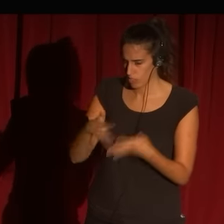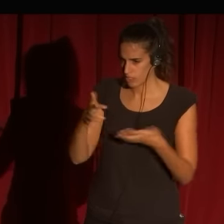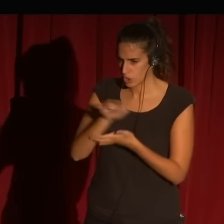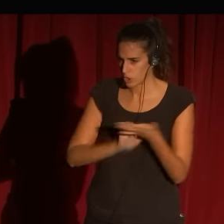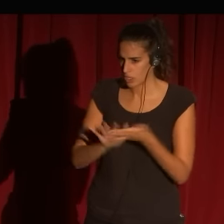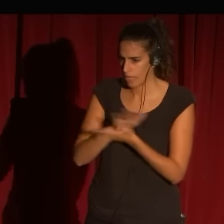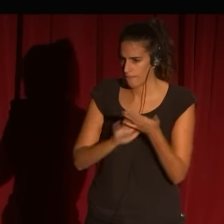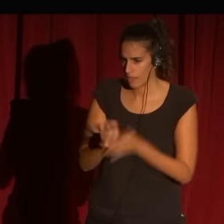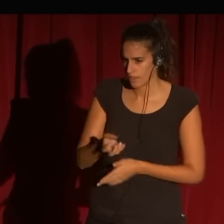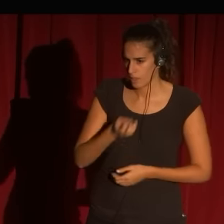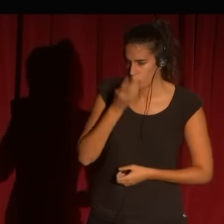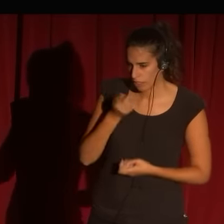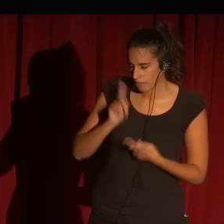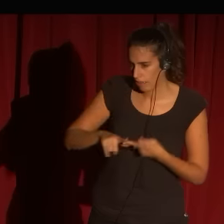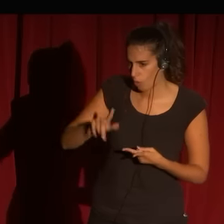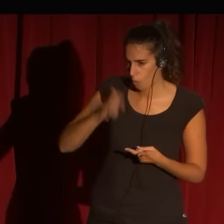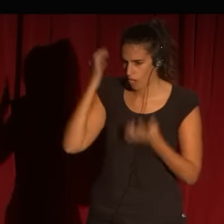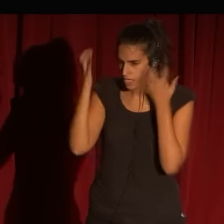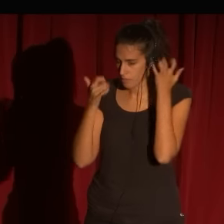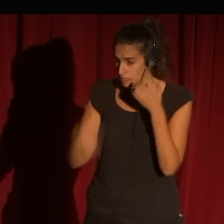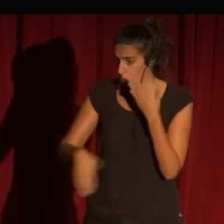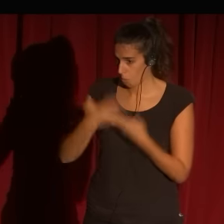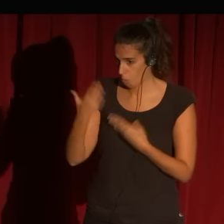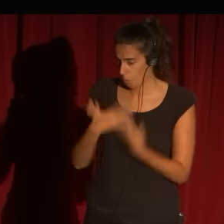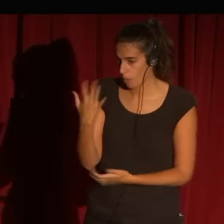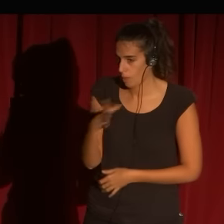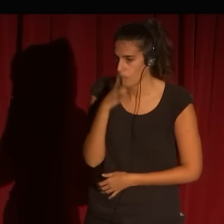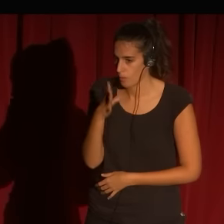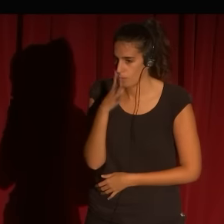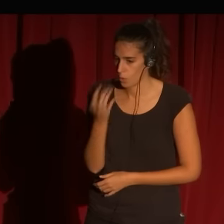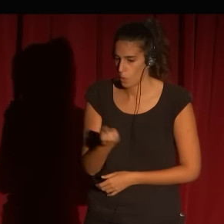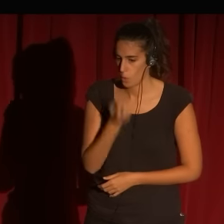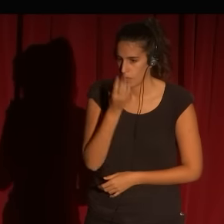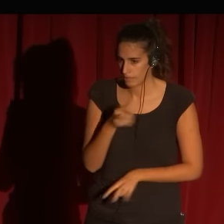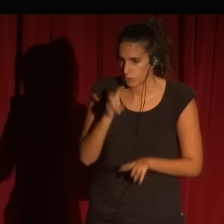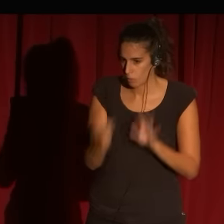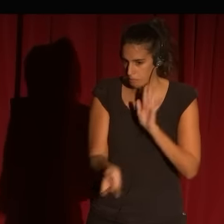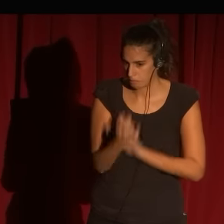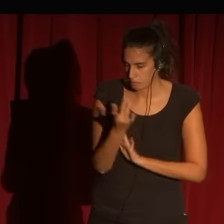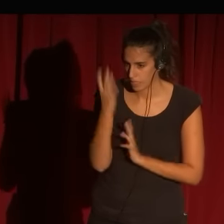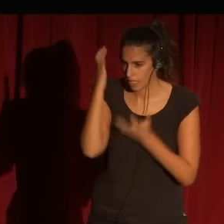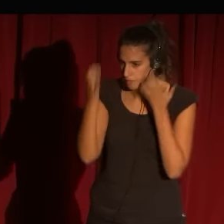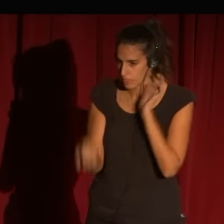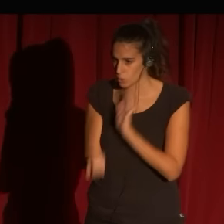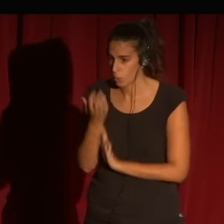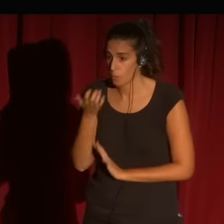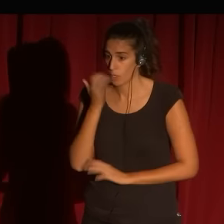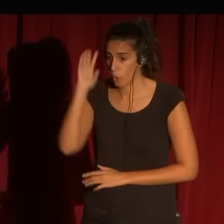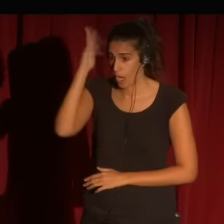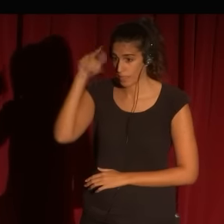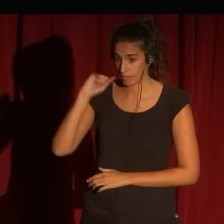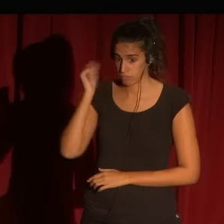botánica por ejemplo o de animales que están muy de moda en parte porque están apareciendo plantas y animales nuevos en nuevas partes del mundo como